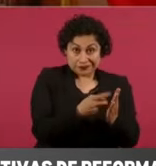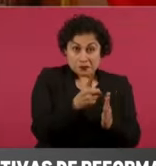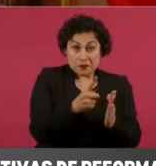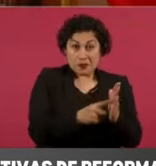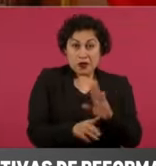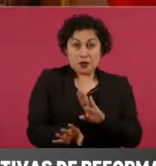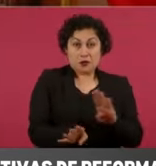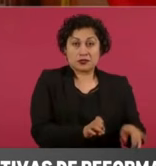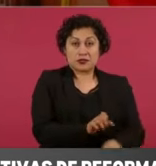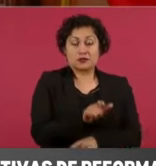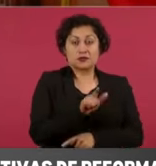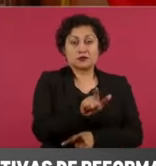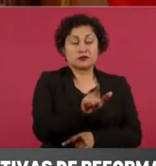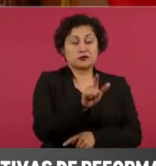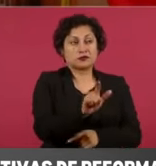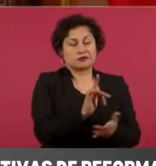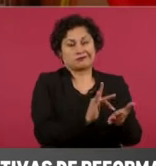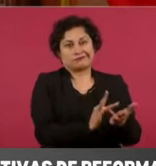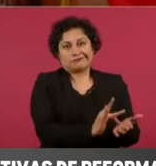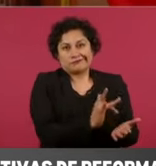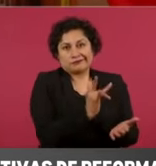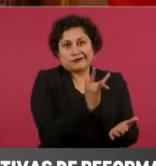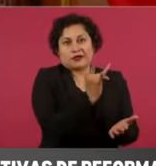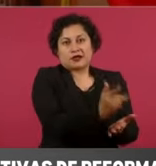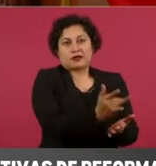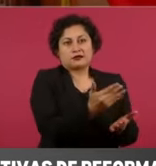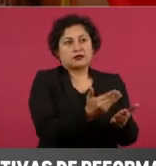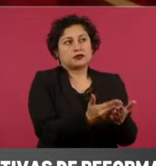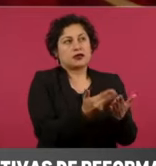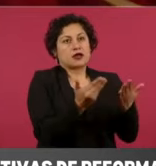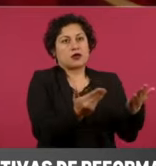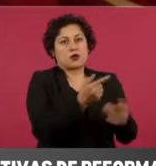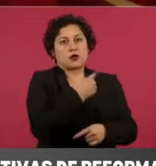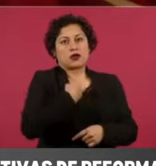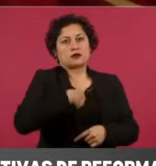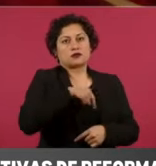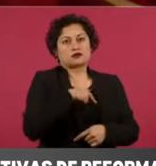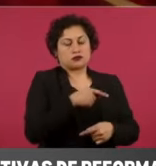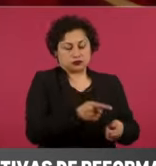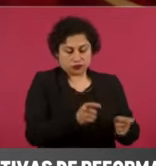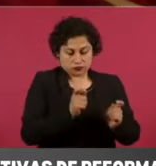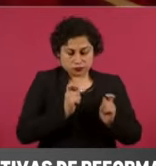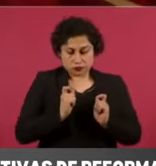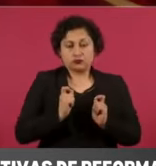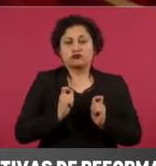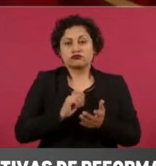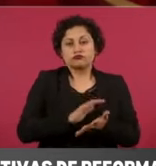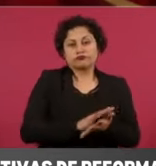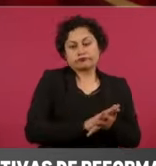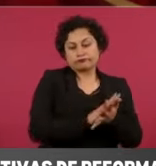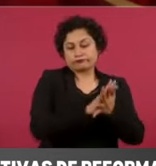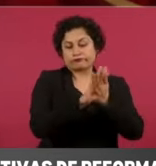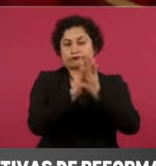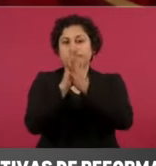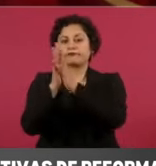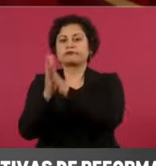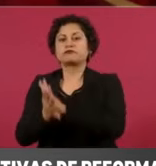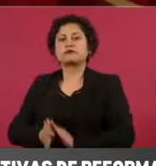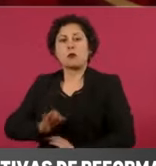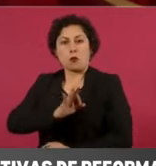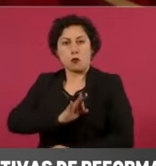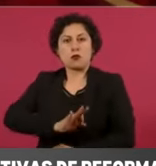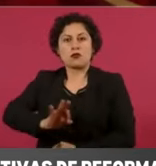esta hazaña nacional en forma pacífica y democrática. Y